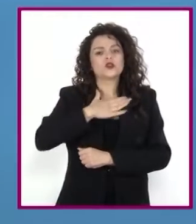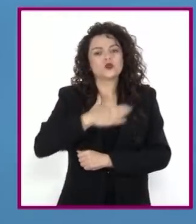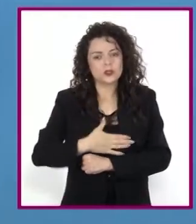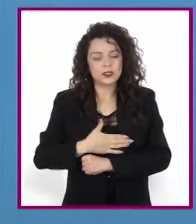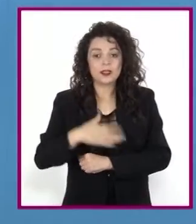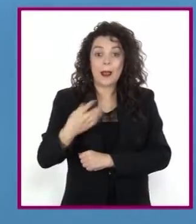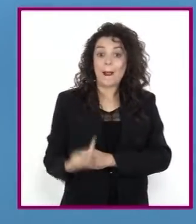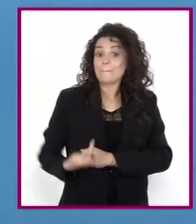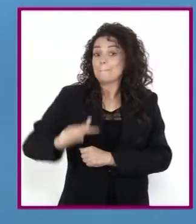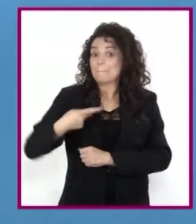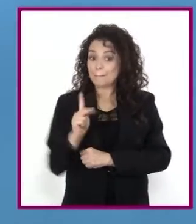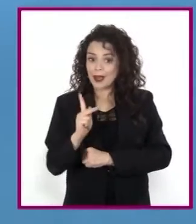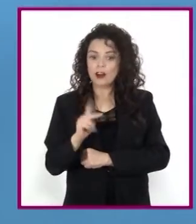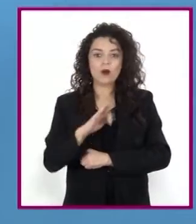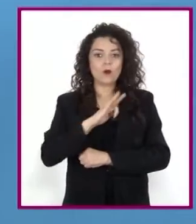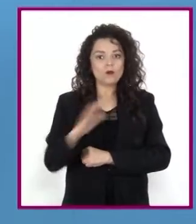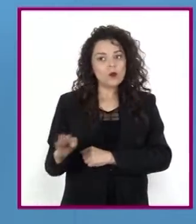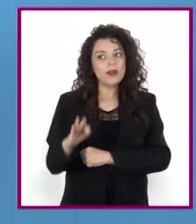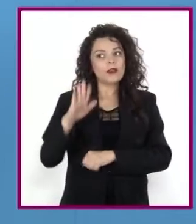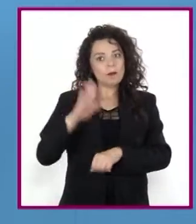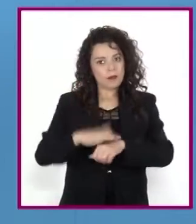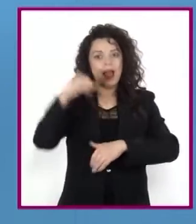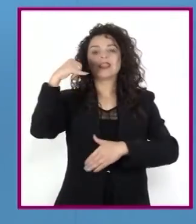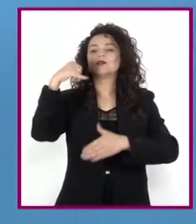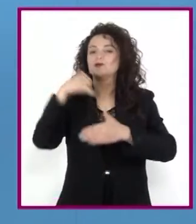embargo, puede ser más puntual y profunda.